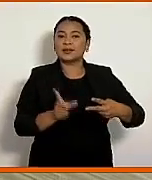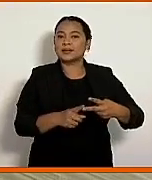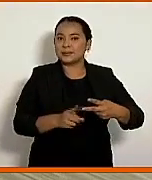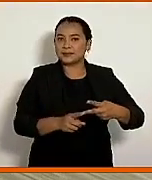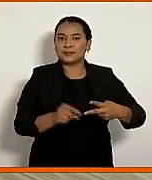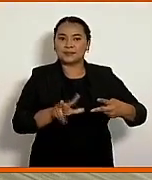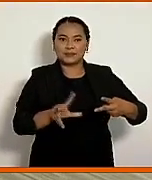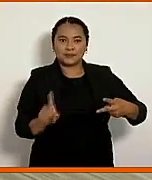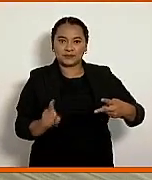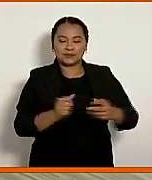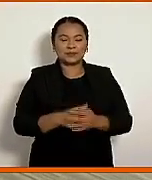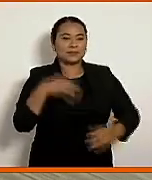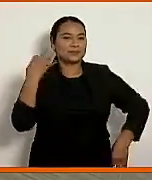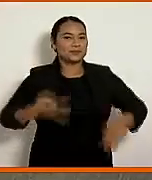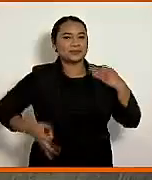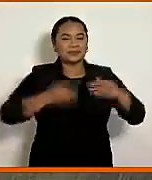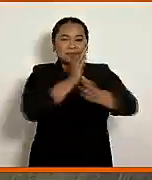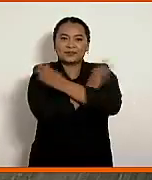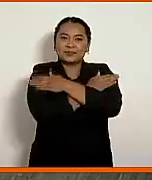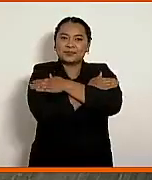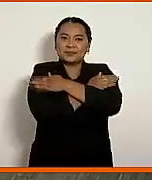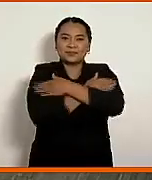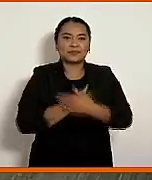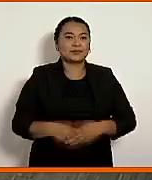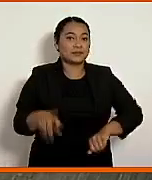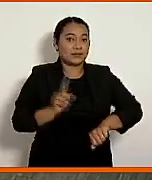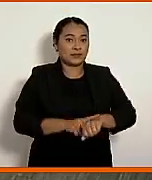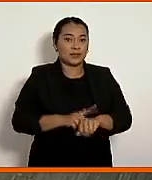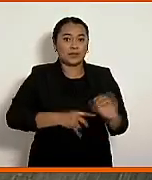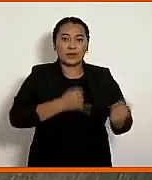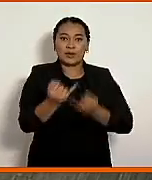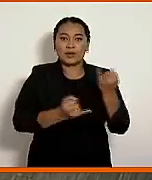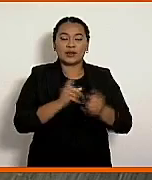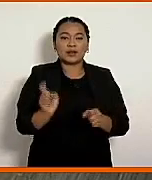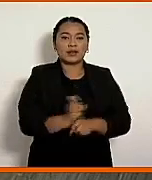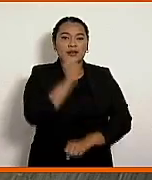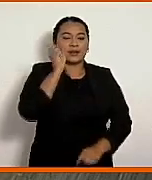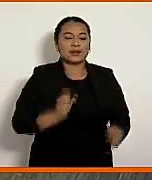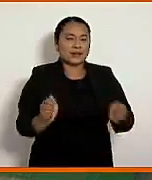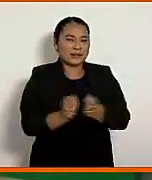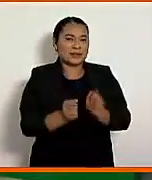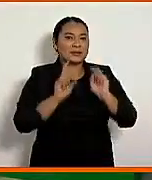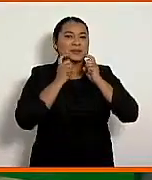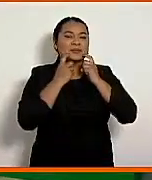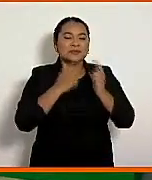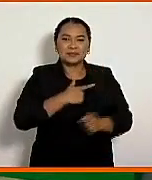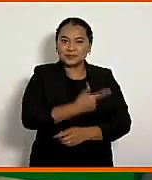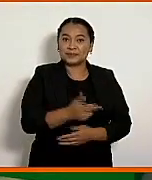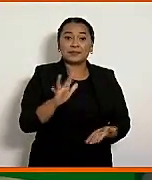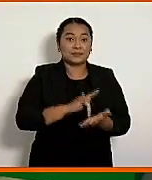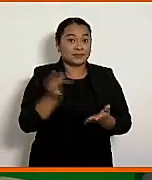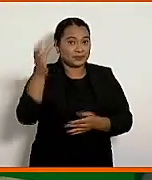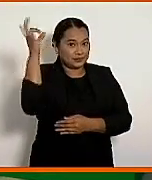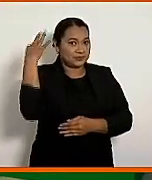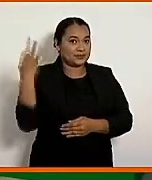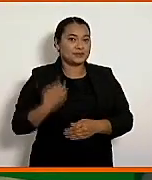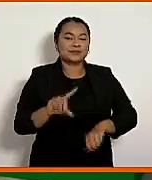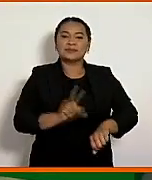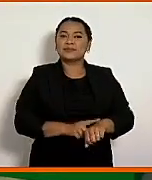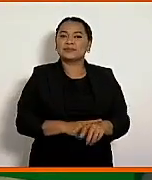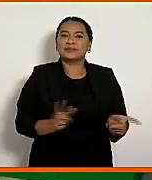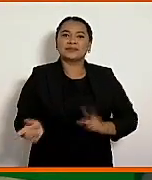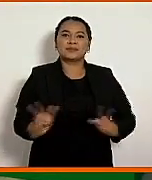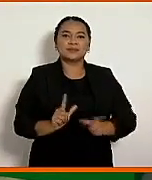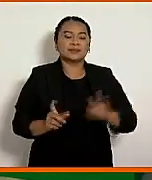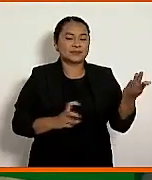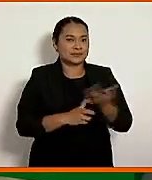2, 31. Muchas felicidades. Es momento de pegar y ganar con Tatiana. Muchas gracias, Francini. Así es, querido jugador, esperamos que tengas tu boleto